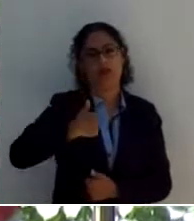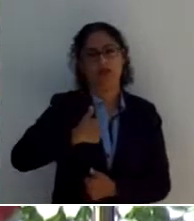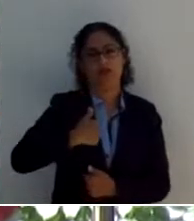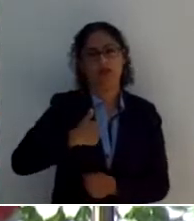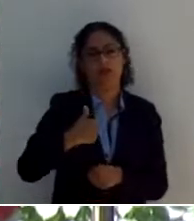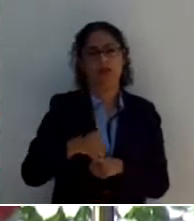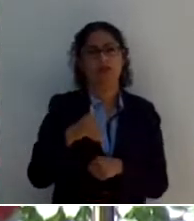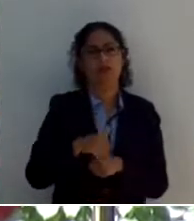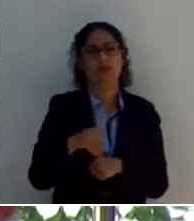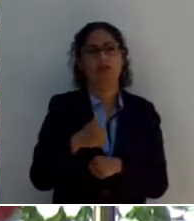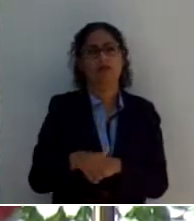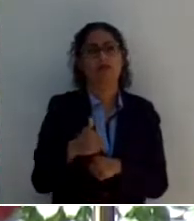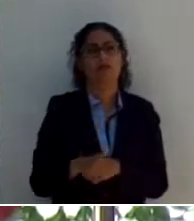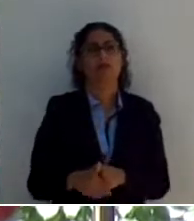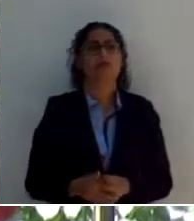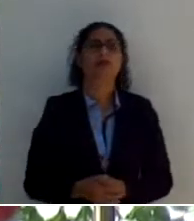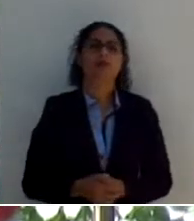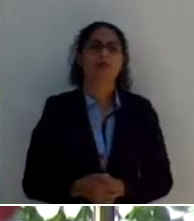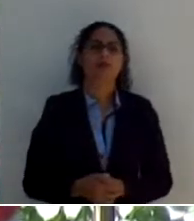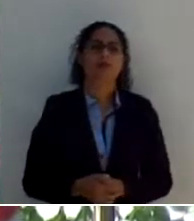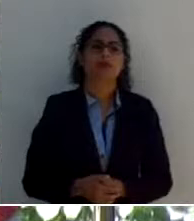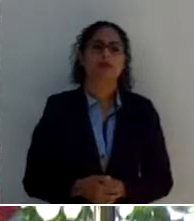Militar,